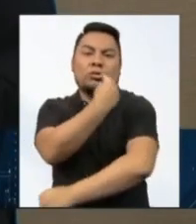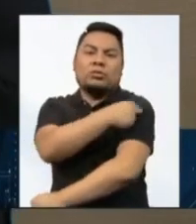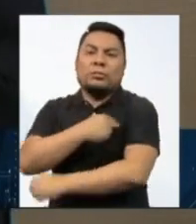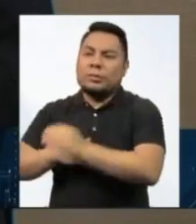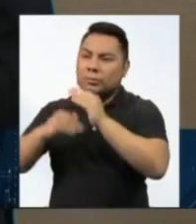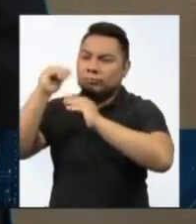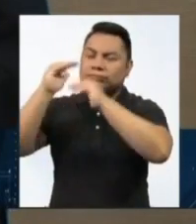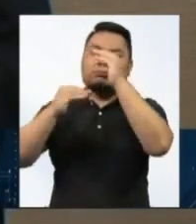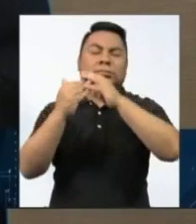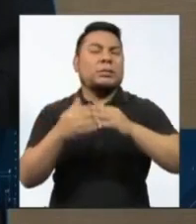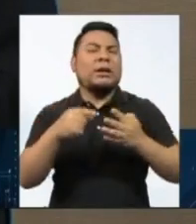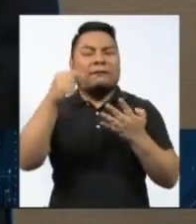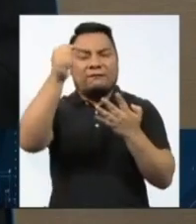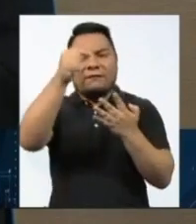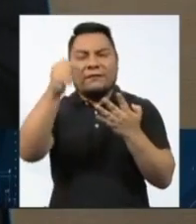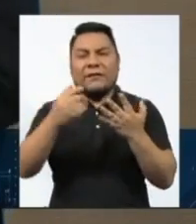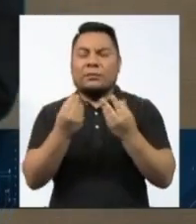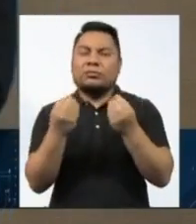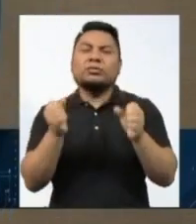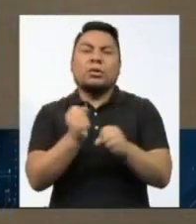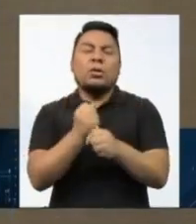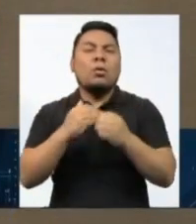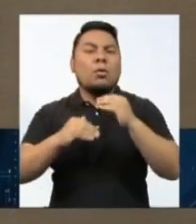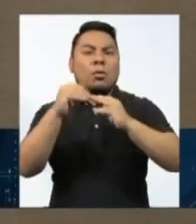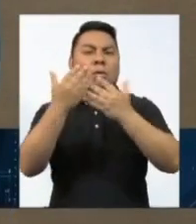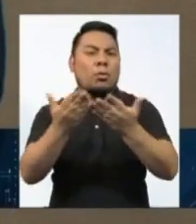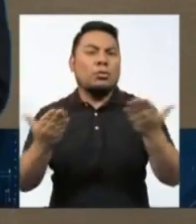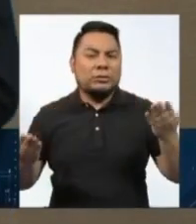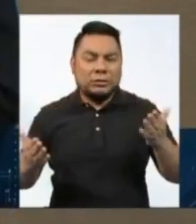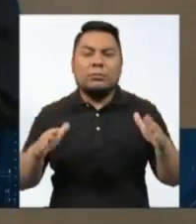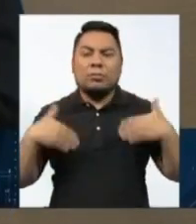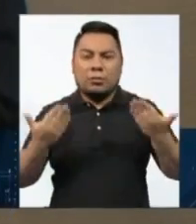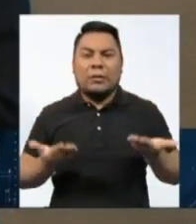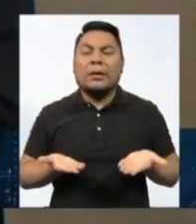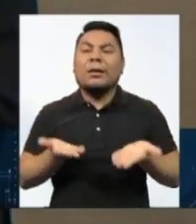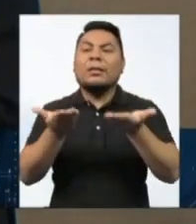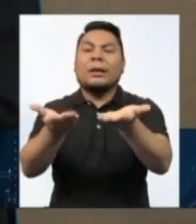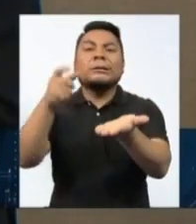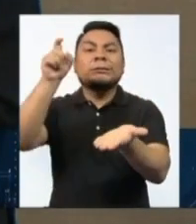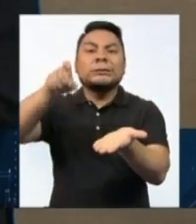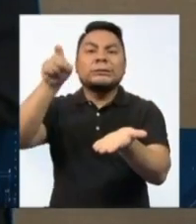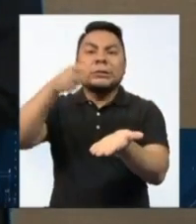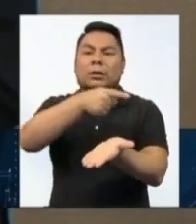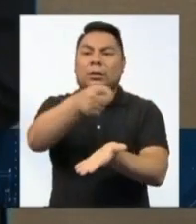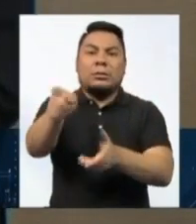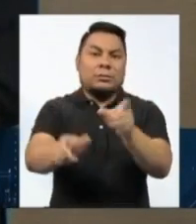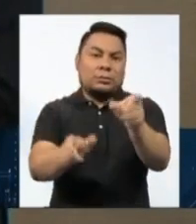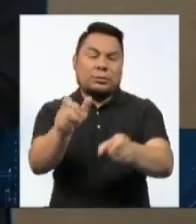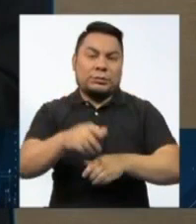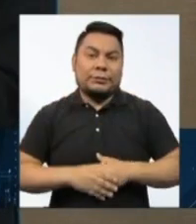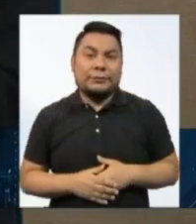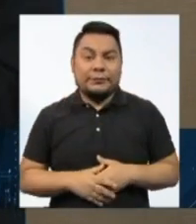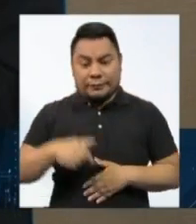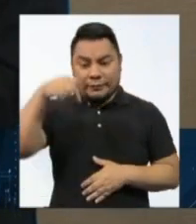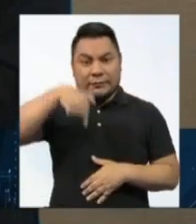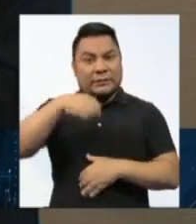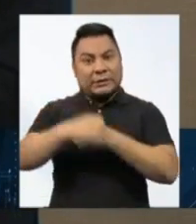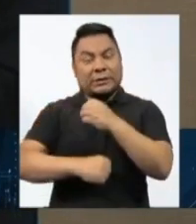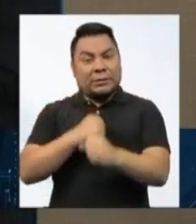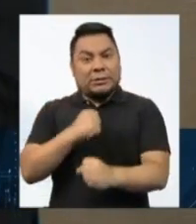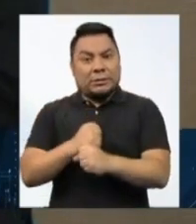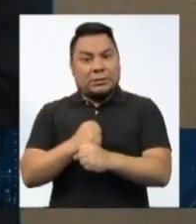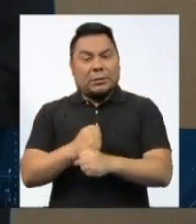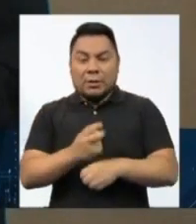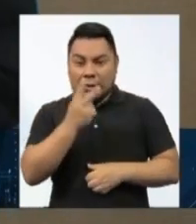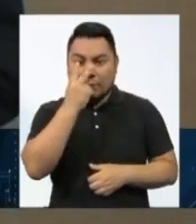hospitales y, en fin, tantas obras para poder atender las necesidades de la población. Entonces, este año, si